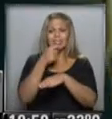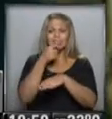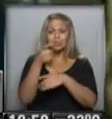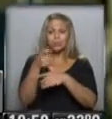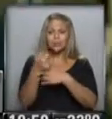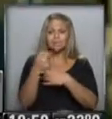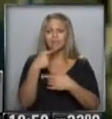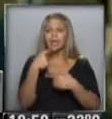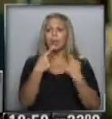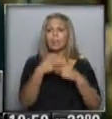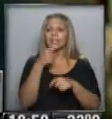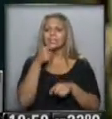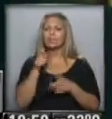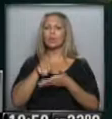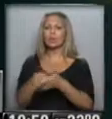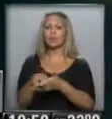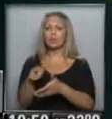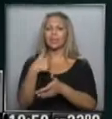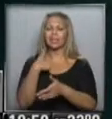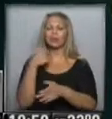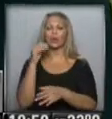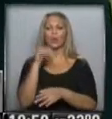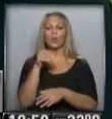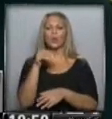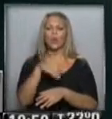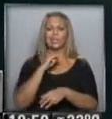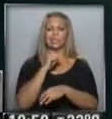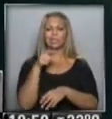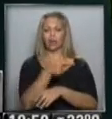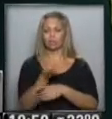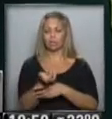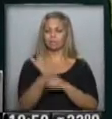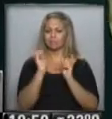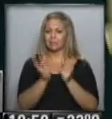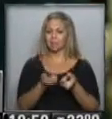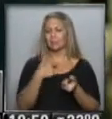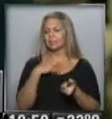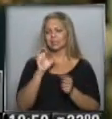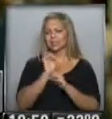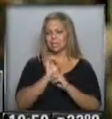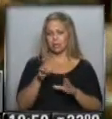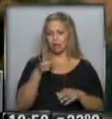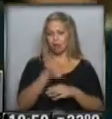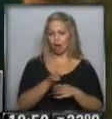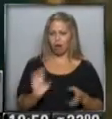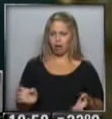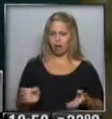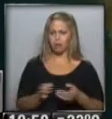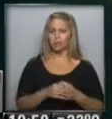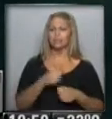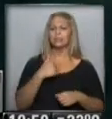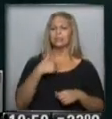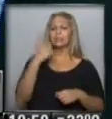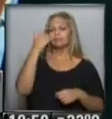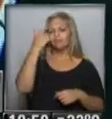generó sobre ellos para que voten en sentido negativo, también es de cara a connotación fascista, digamos, ¿no? Así que me